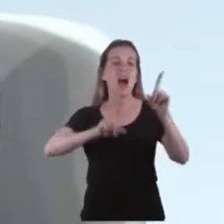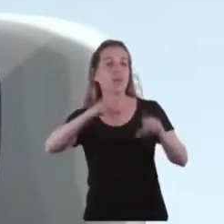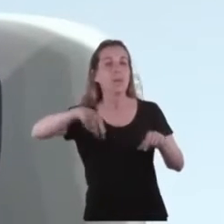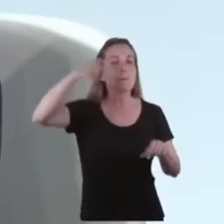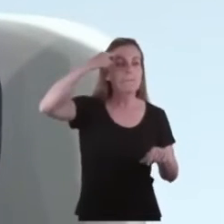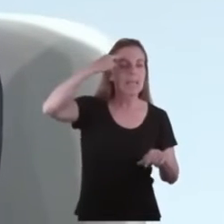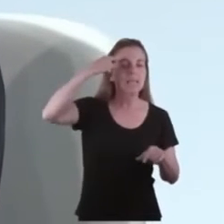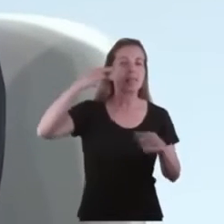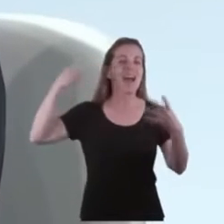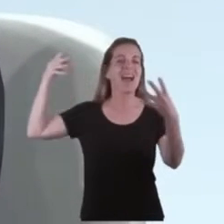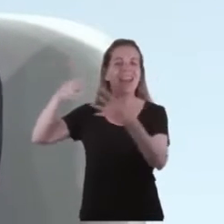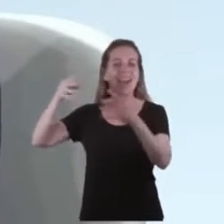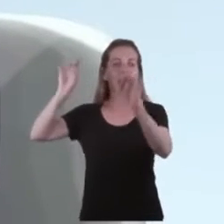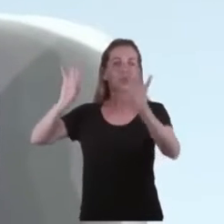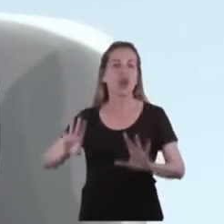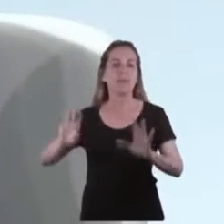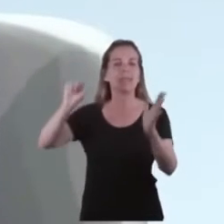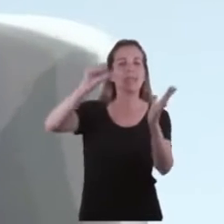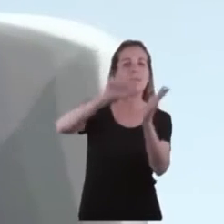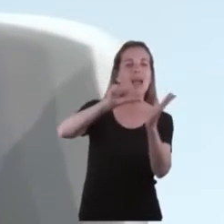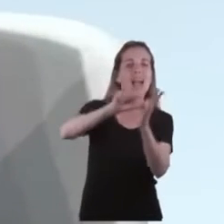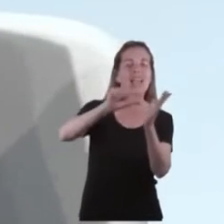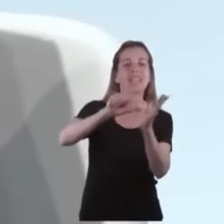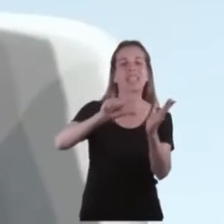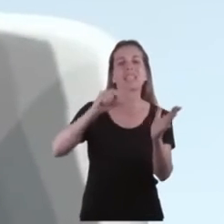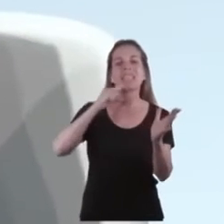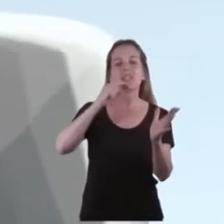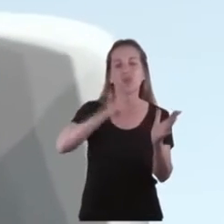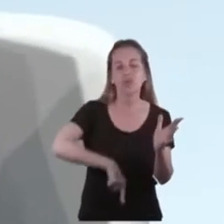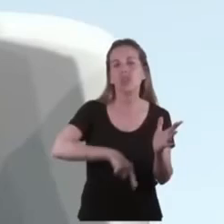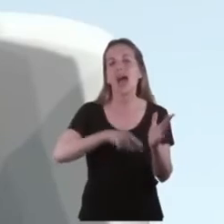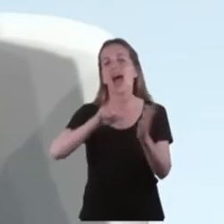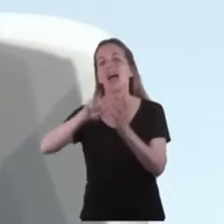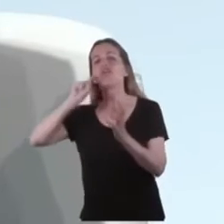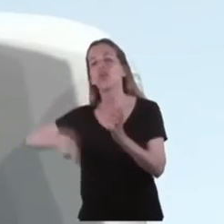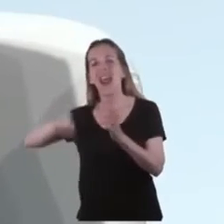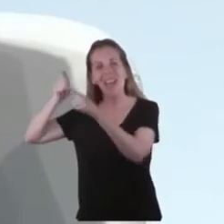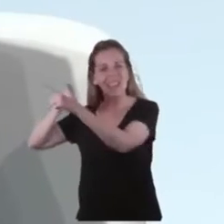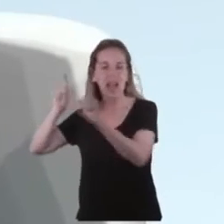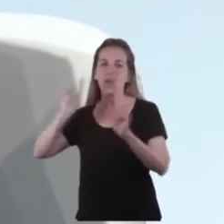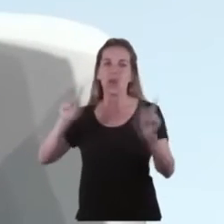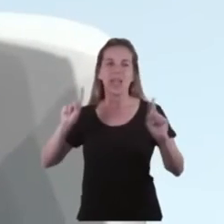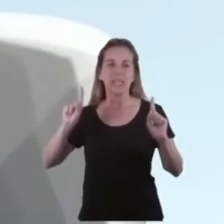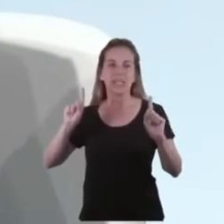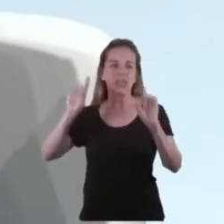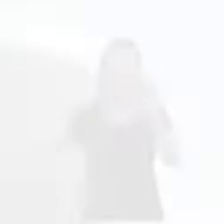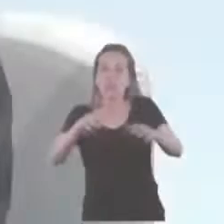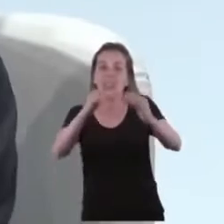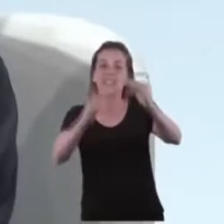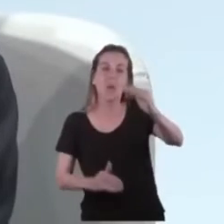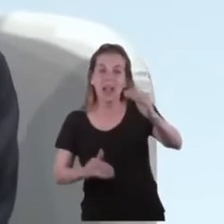conflicto entre rusos y ucranianos, se equivoca. La guerra es un problema que excede en mucho a Rusia y